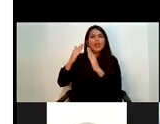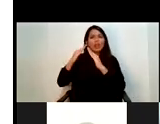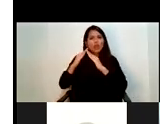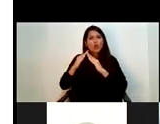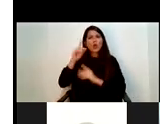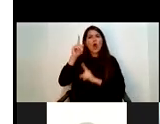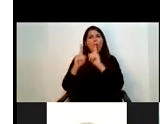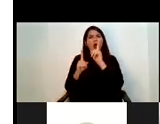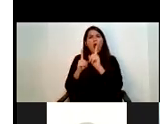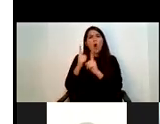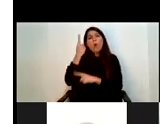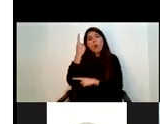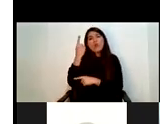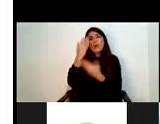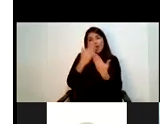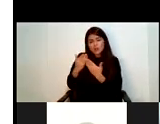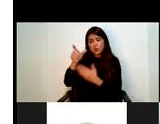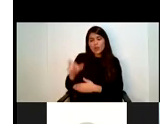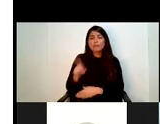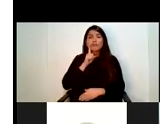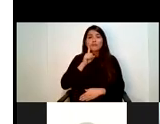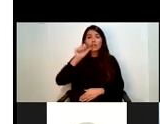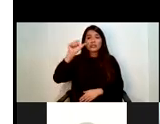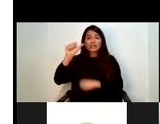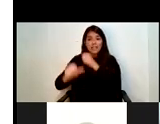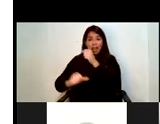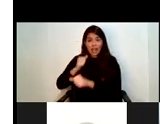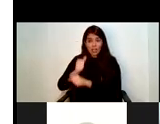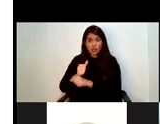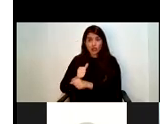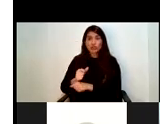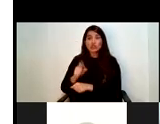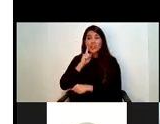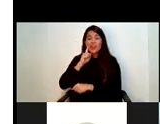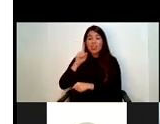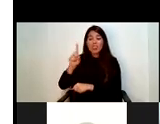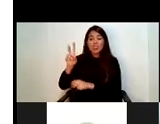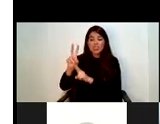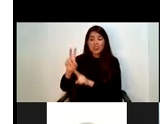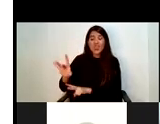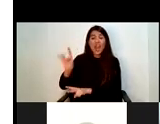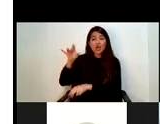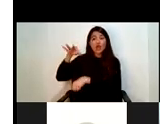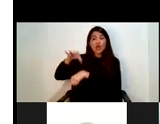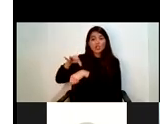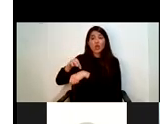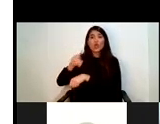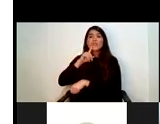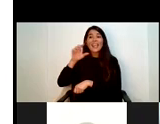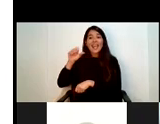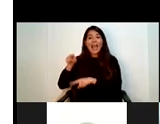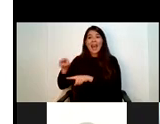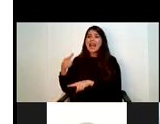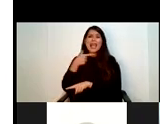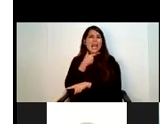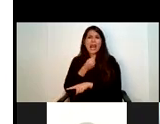mis alumnos, tiene 6 años, con diagnóstico de TEA. Es un niño que le encanta ir al colegio,